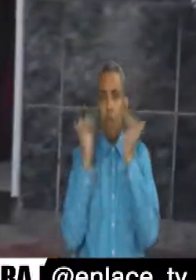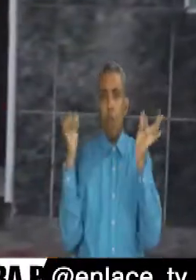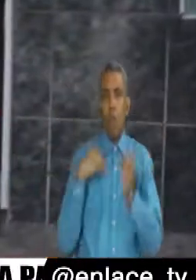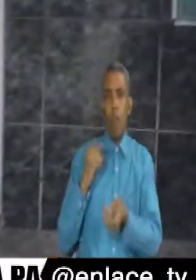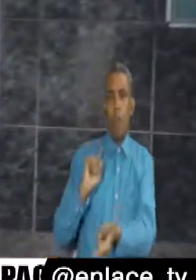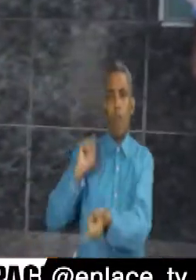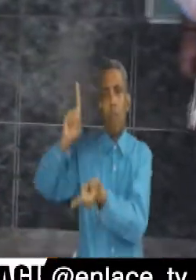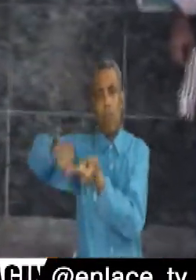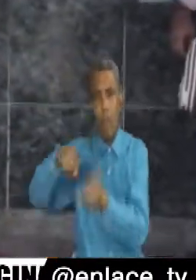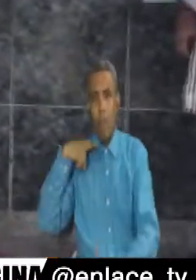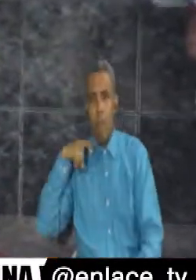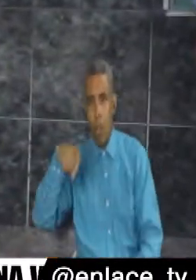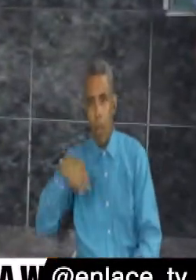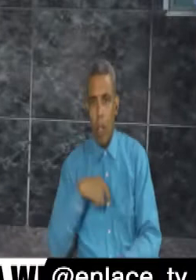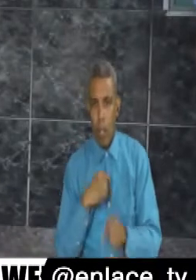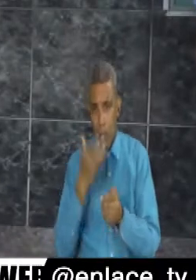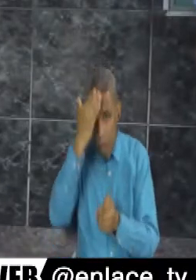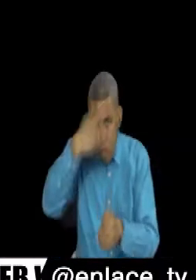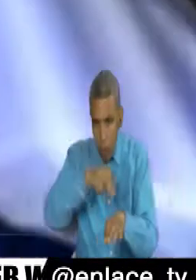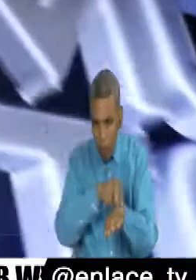pasajeros.